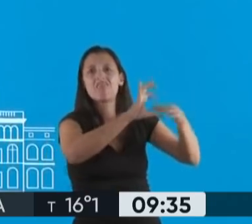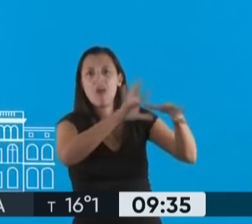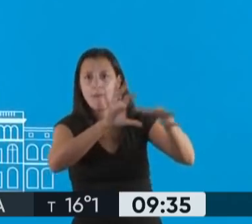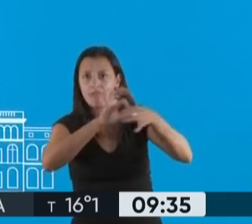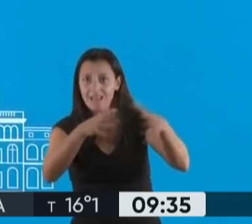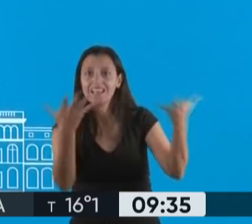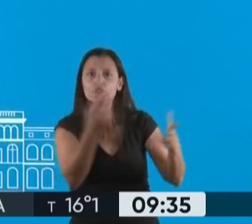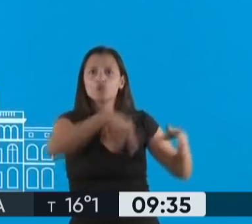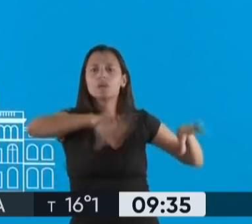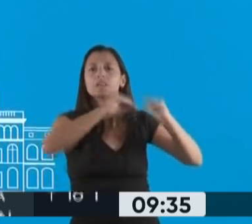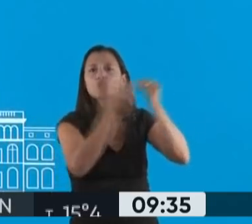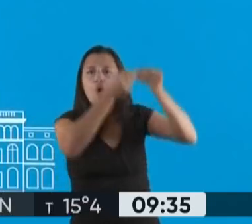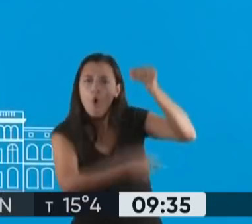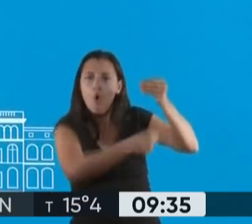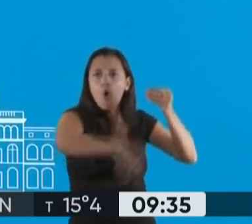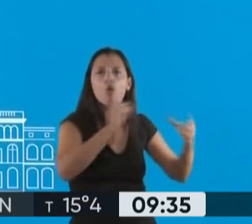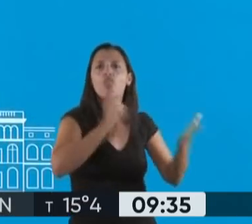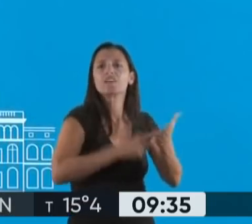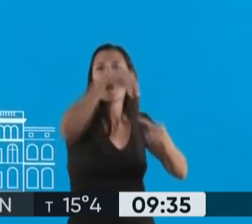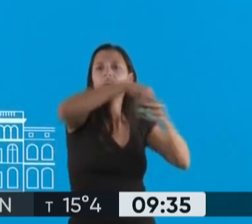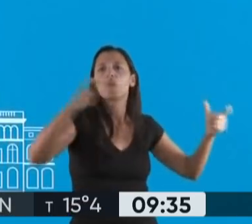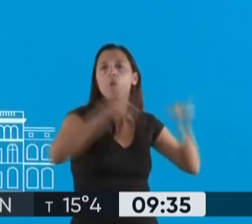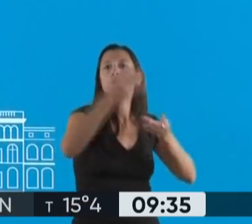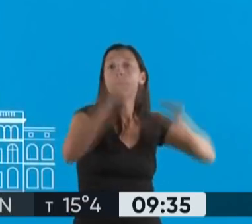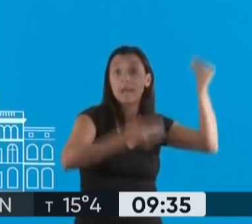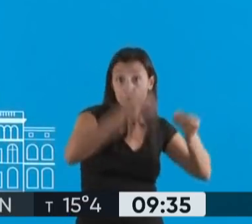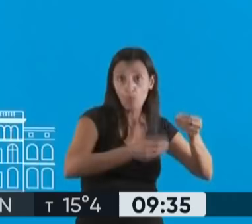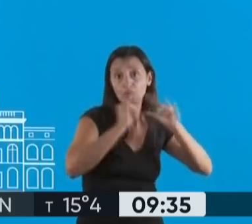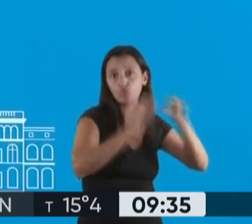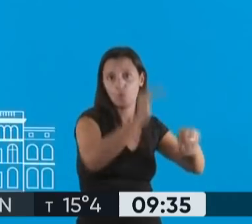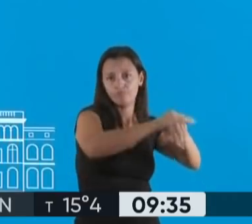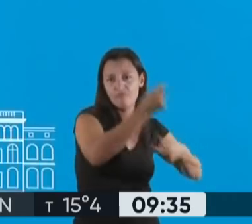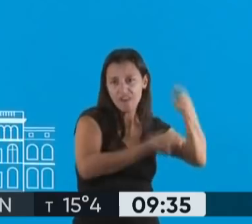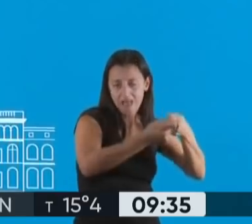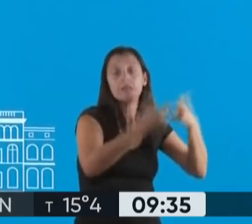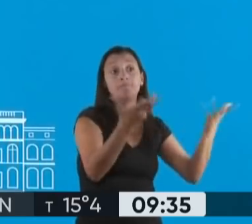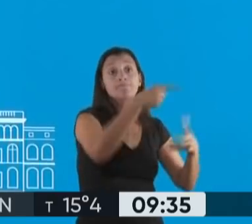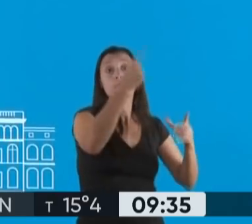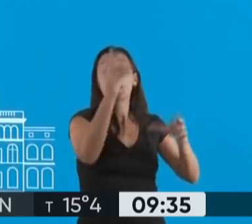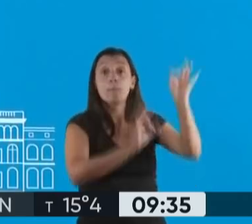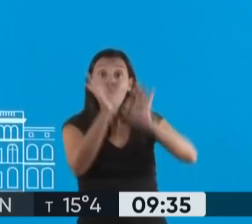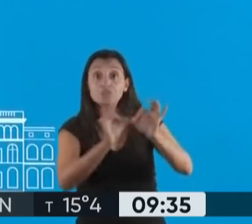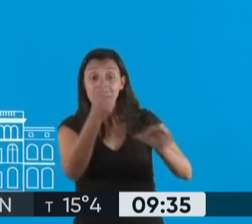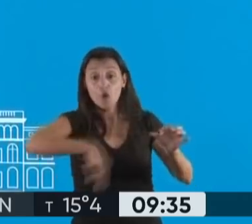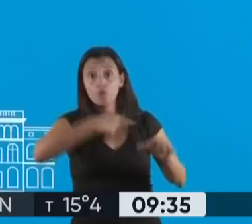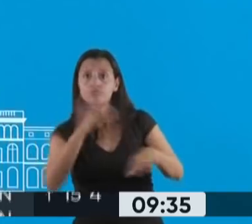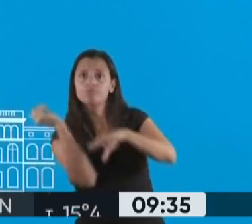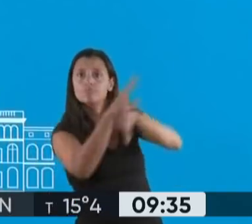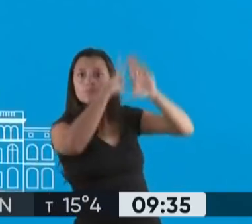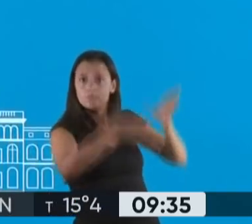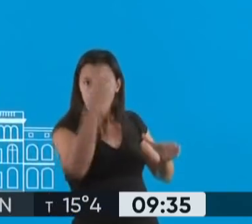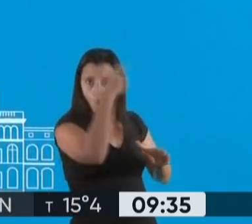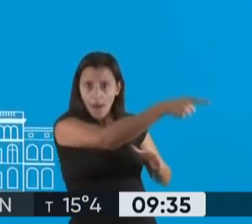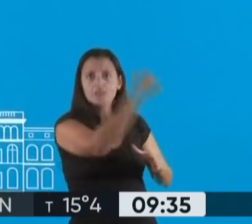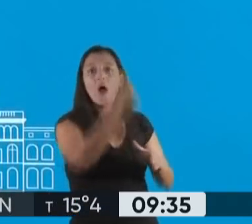que se tomaron en el Parlamento, en la Comisión de Presupuesto y de Finanzas. El proyecto que había enviado el Ejecutivo